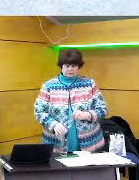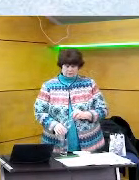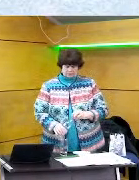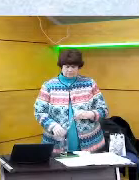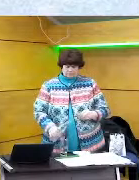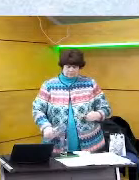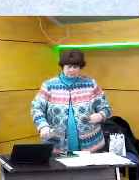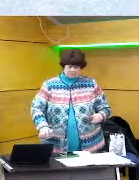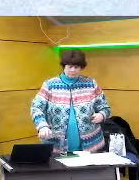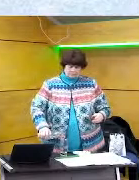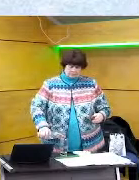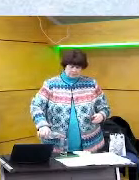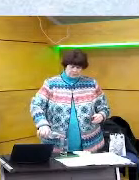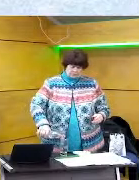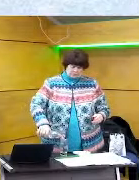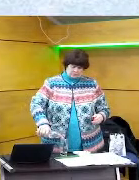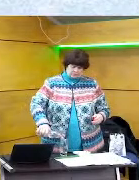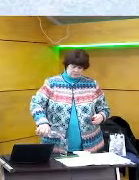Hi.